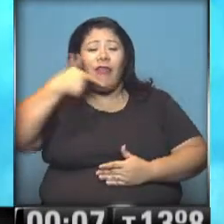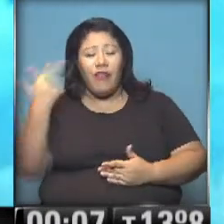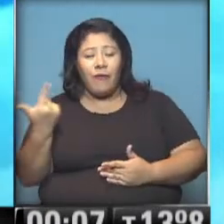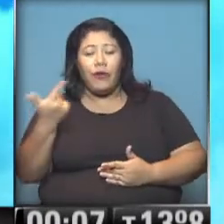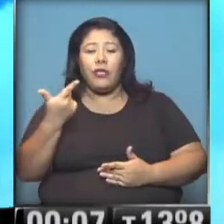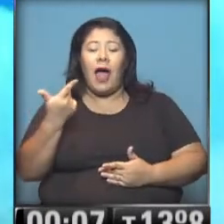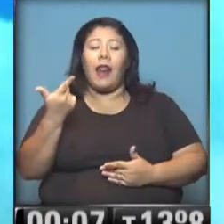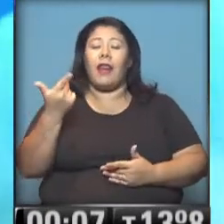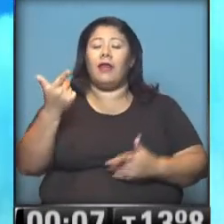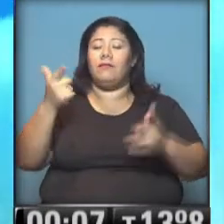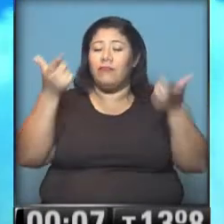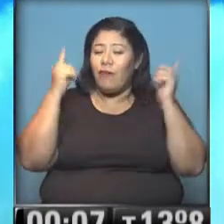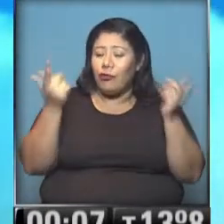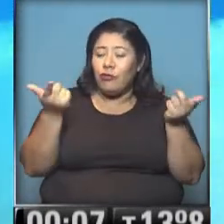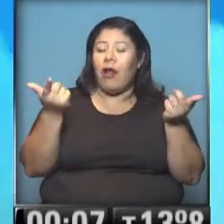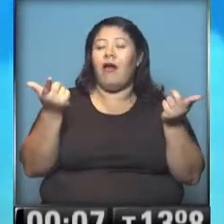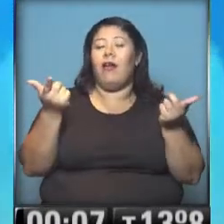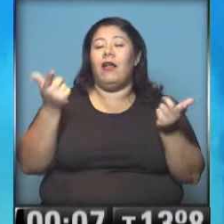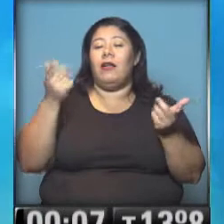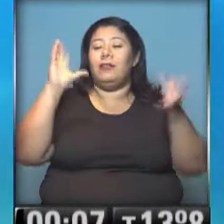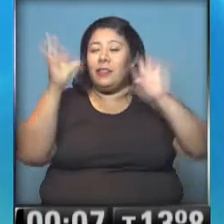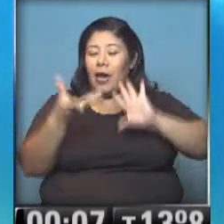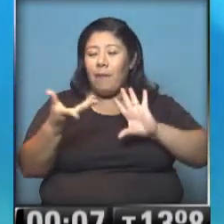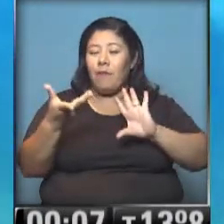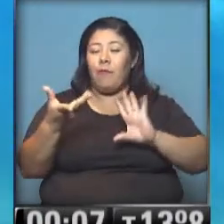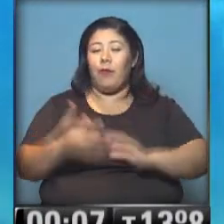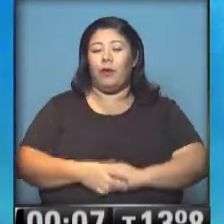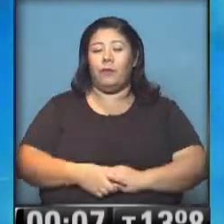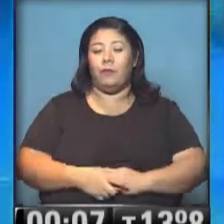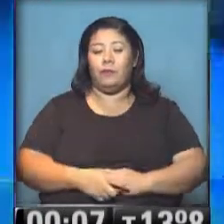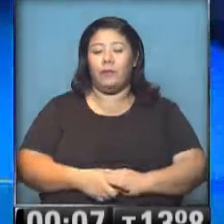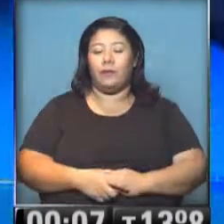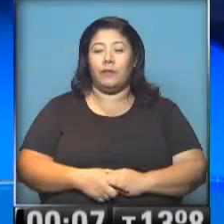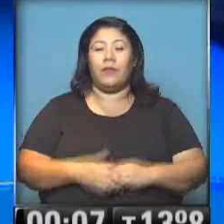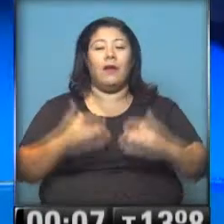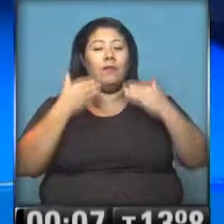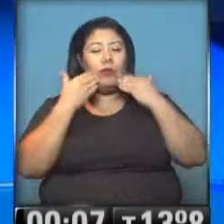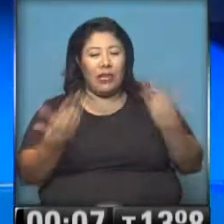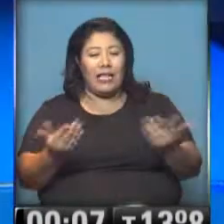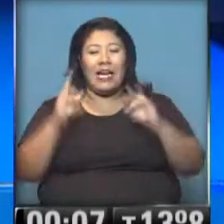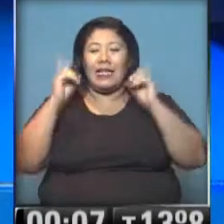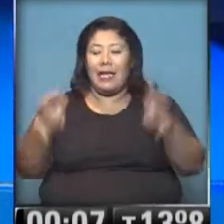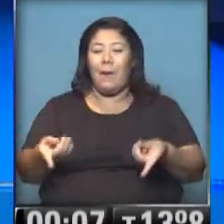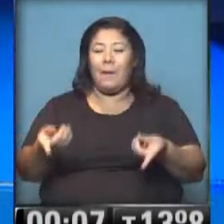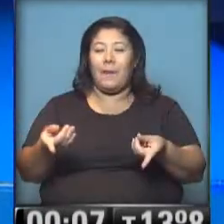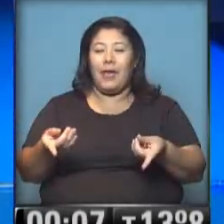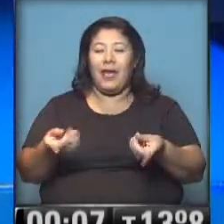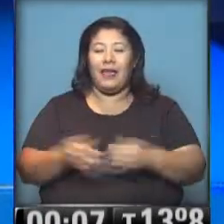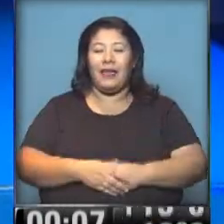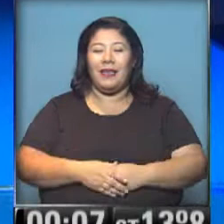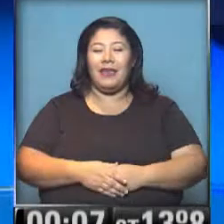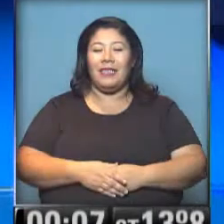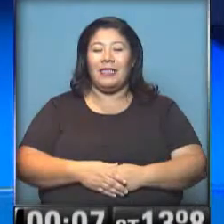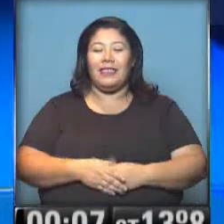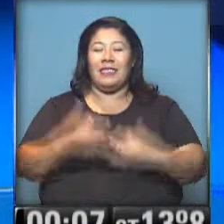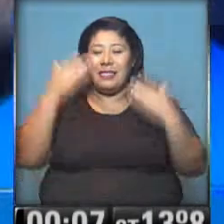viviendo ya hace un mes que empezó el otoño y sin embargo el tiempo nos sigue acompañando. Gracias, Félix, y saludo a Nora, acá está, ahí está,